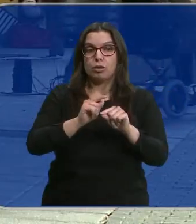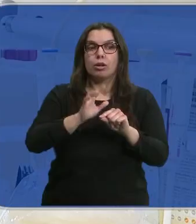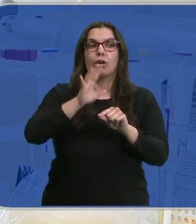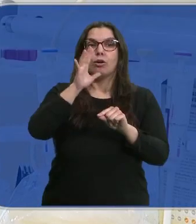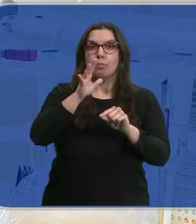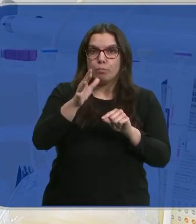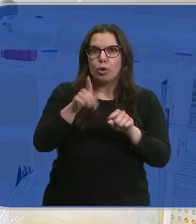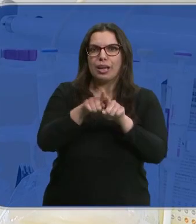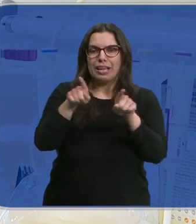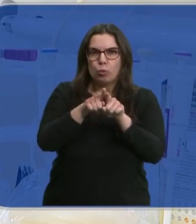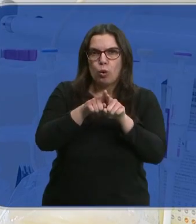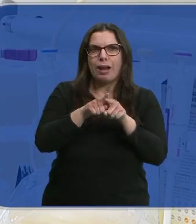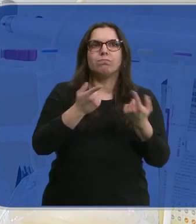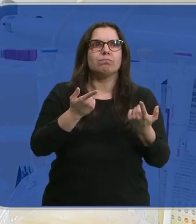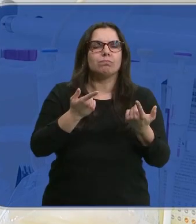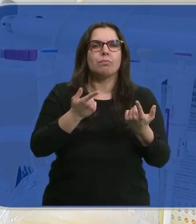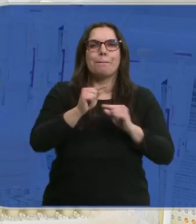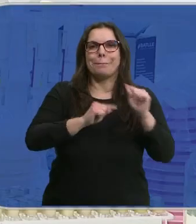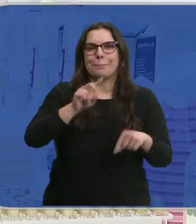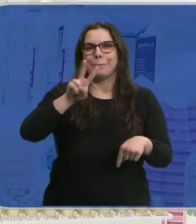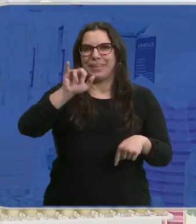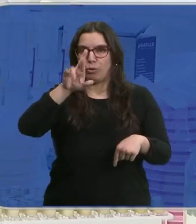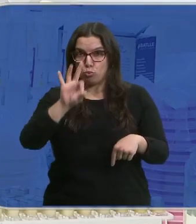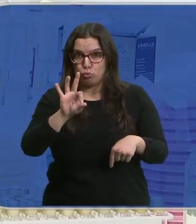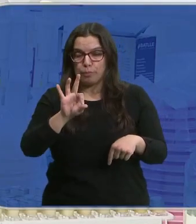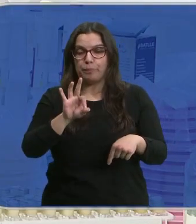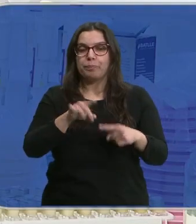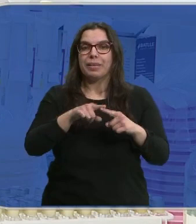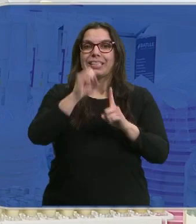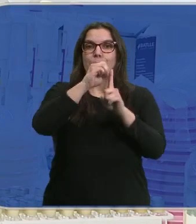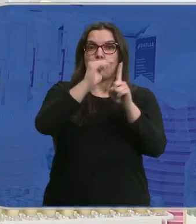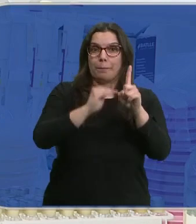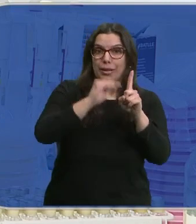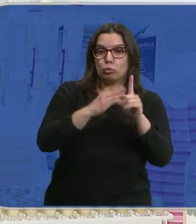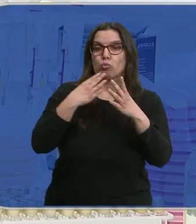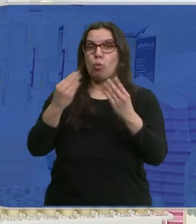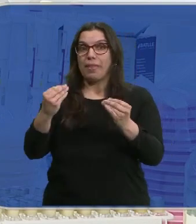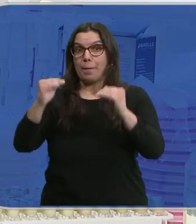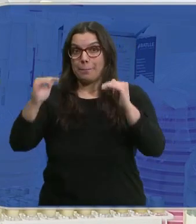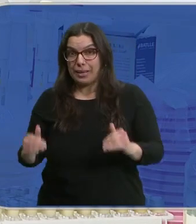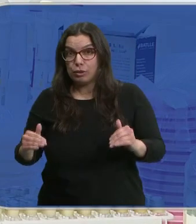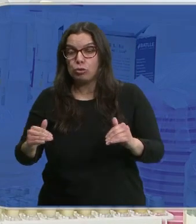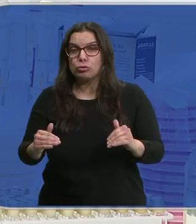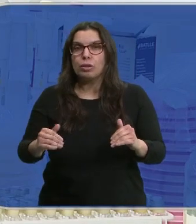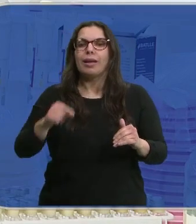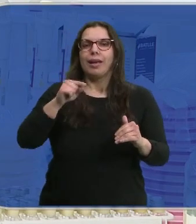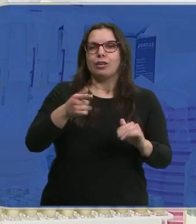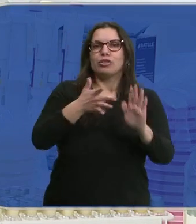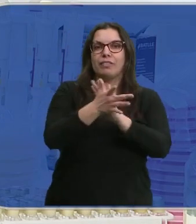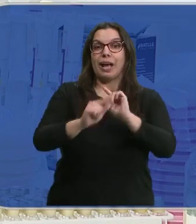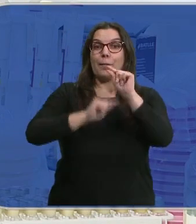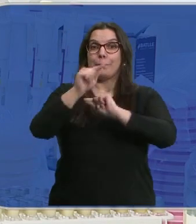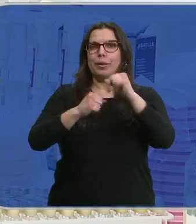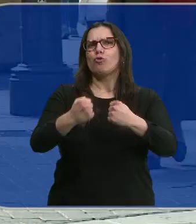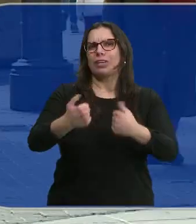agentes patógenos, en este caso por virus. Temperaturas más bajas y menos humedad. Y esto facilita la replicación, la supervivencia